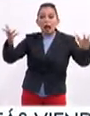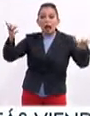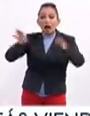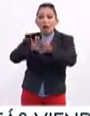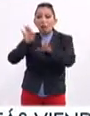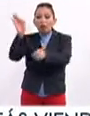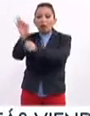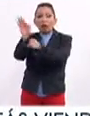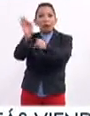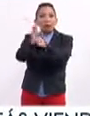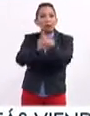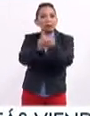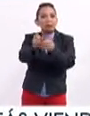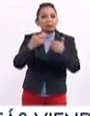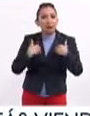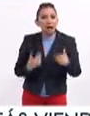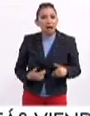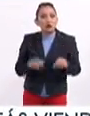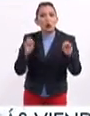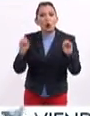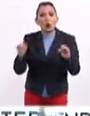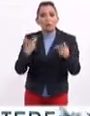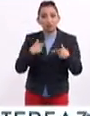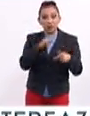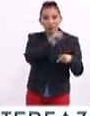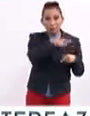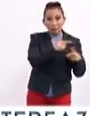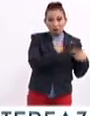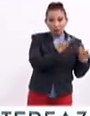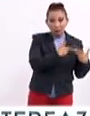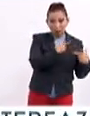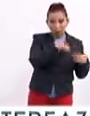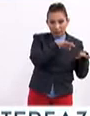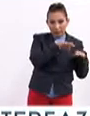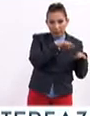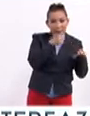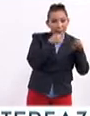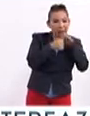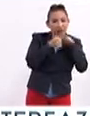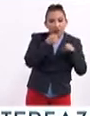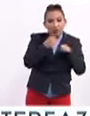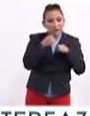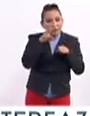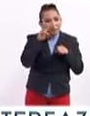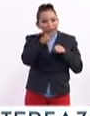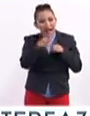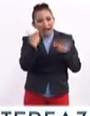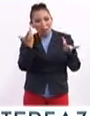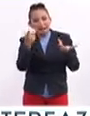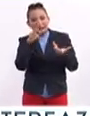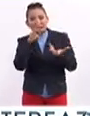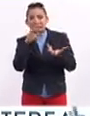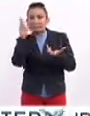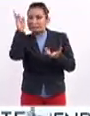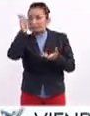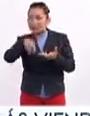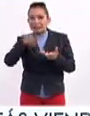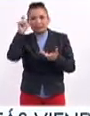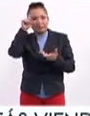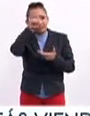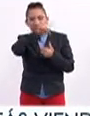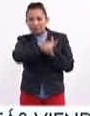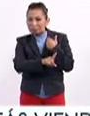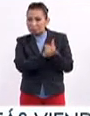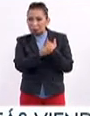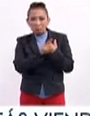derechos humanos de esas personas, o por ejemplo los defensores mismos de derechos humanos, los periodistas, todas estas cifras que son verdaderamente